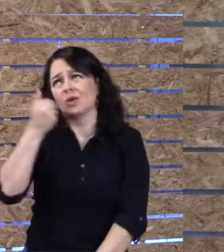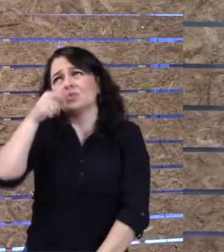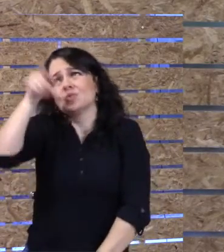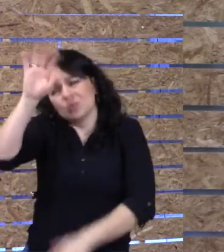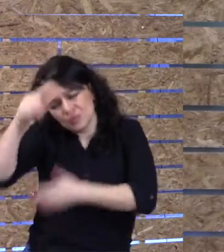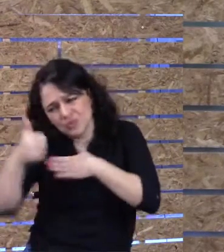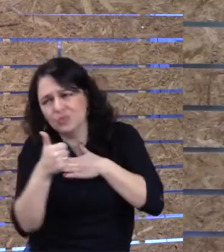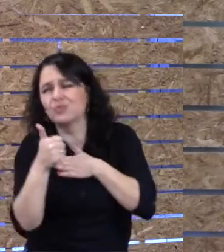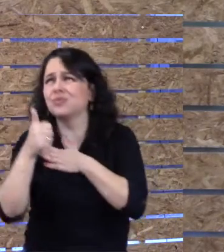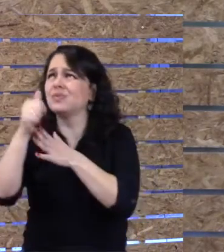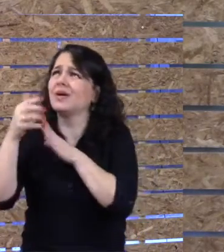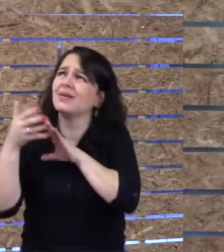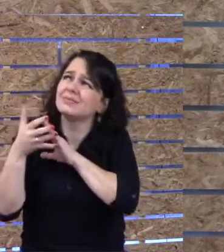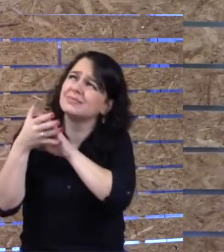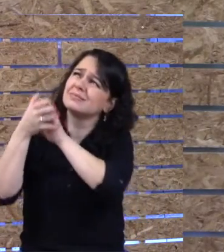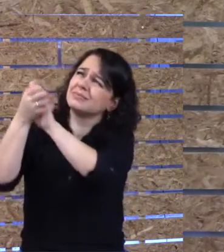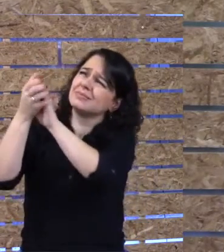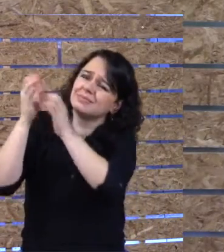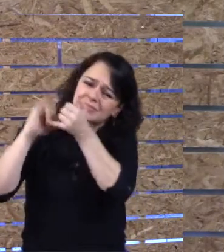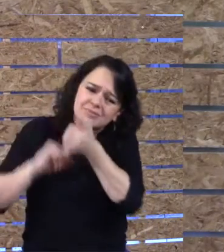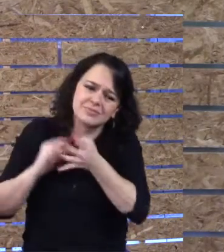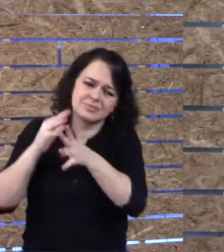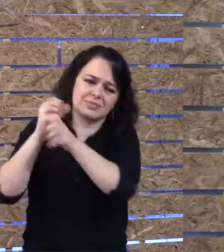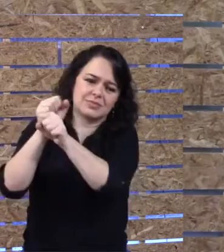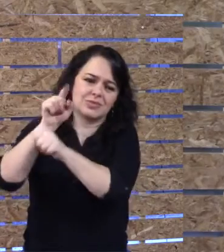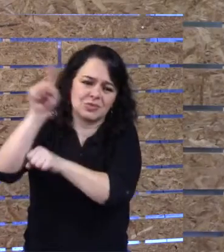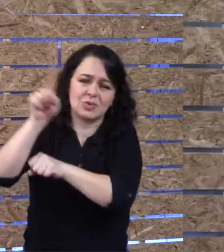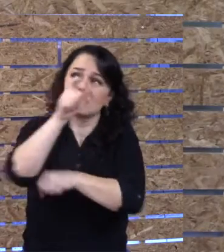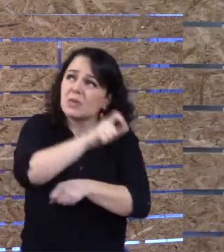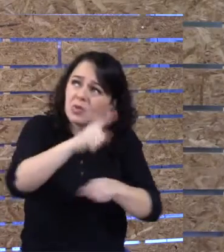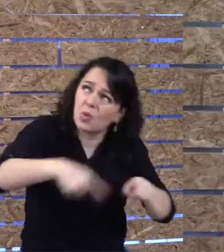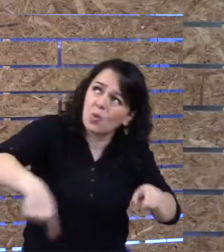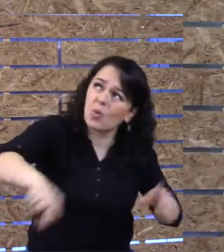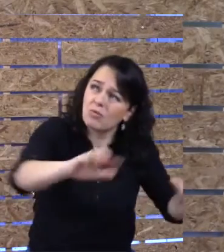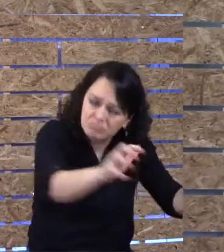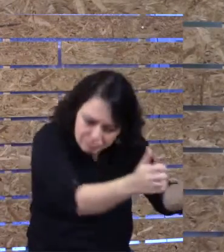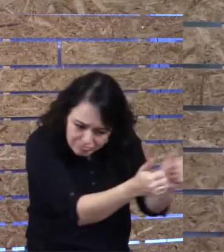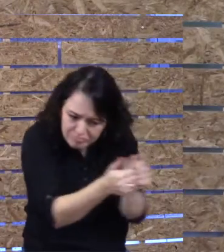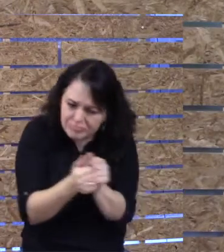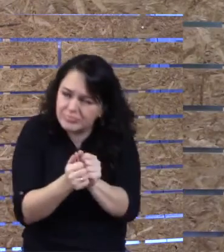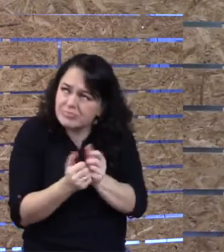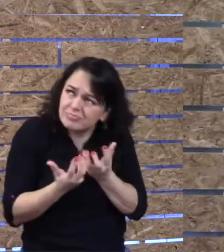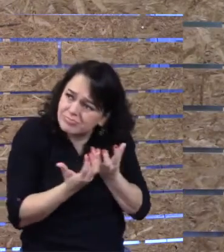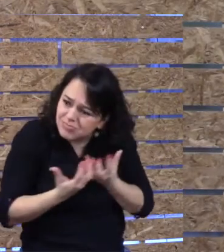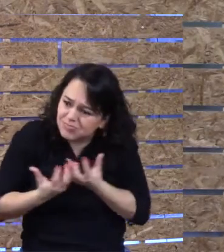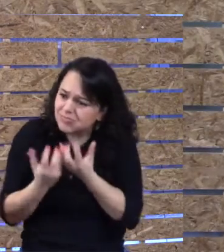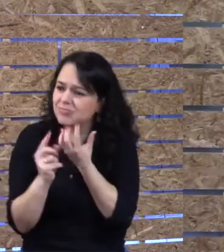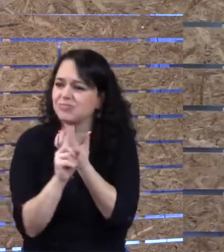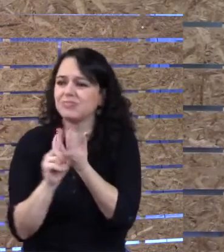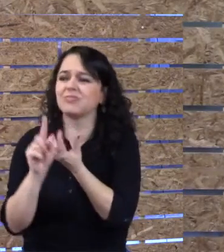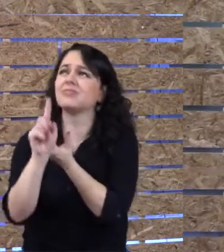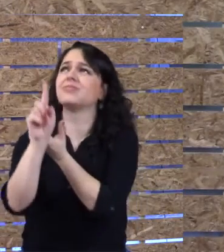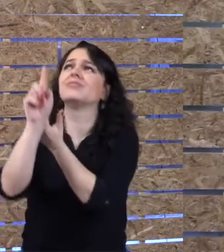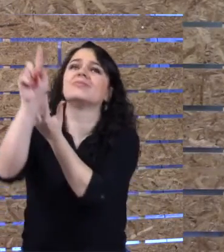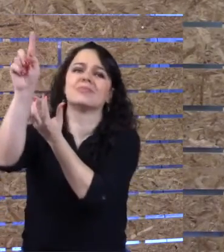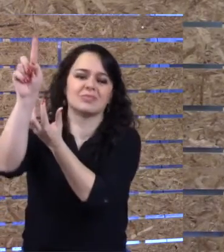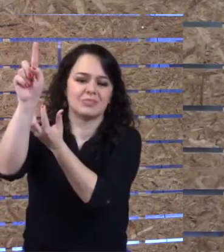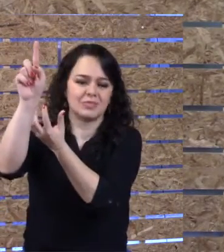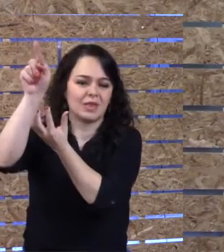Y es un camino con otras ovejas. Es un camino con otras